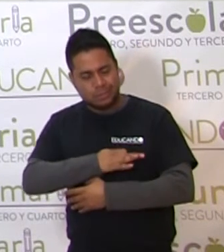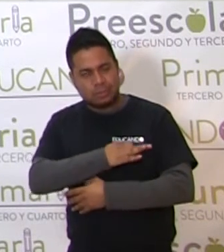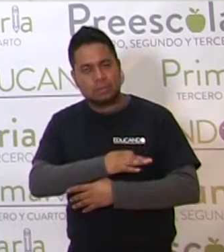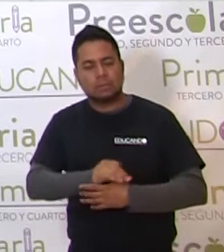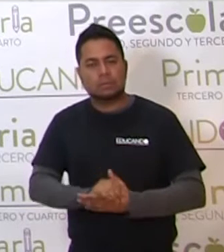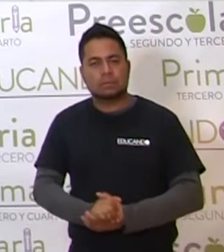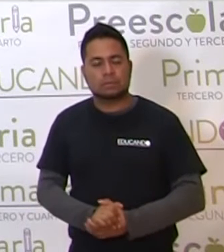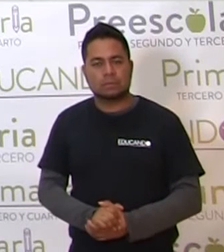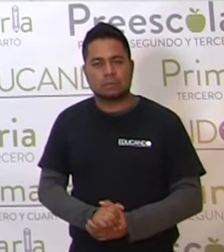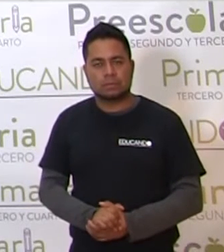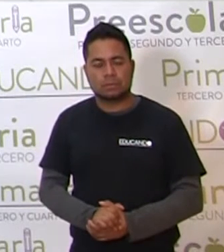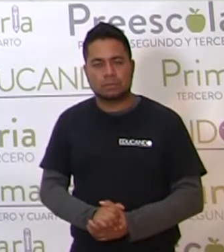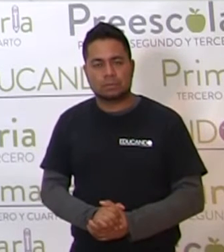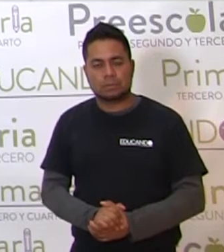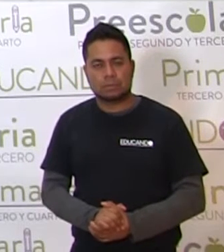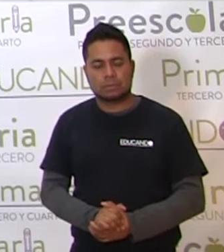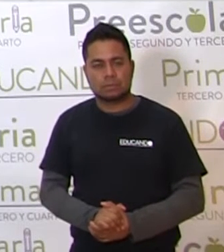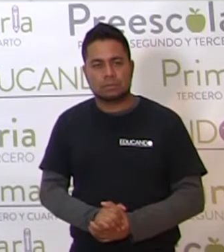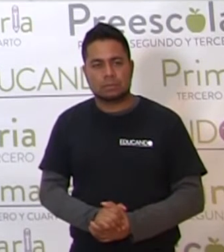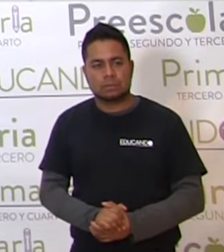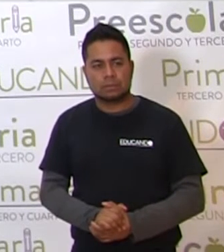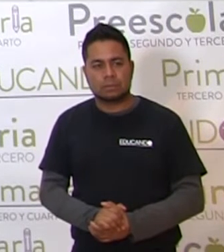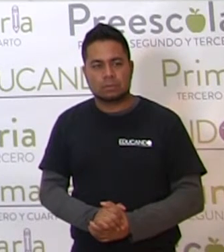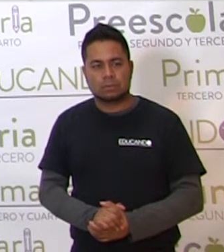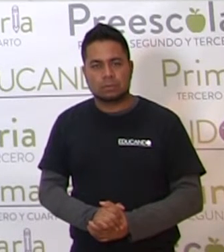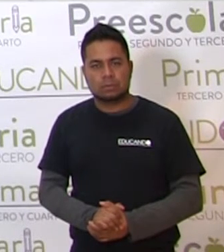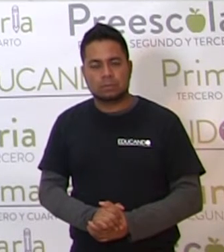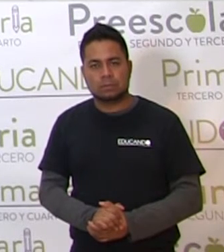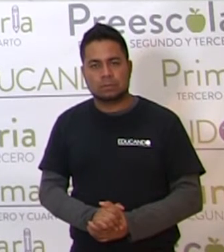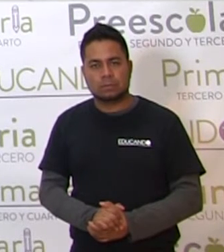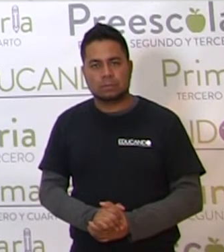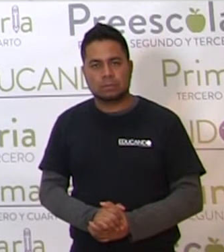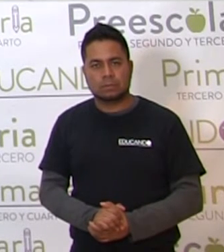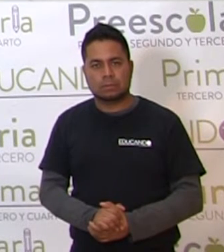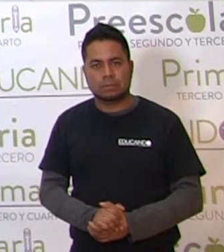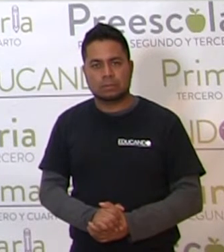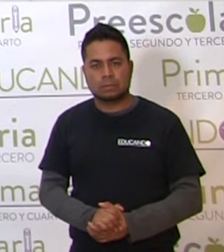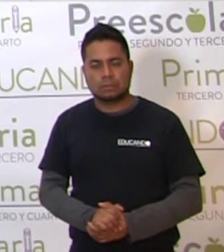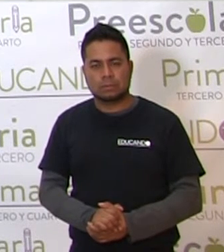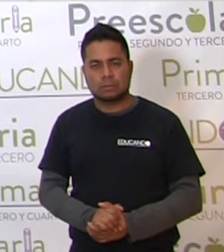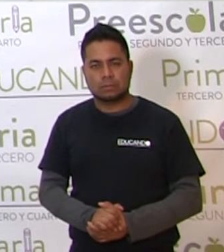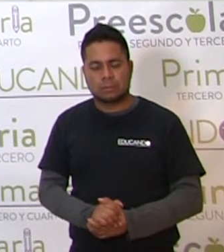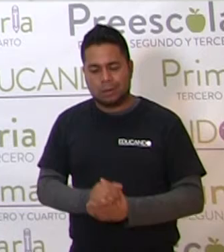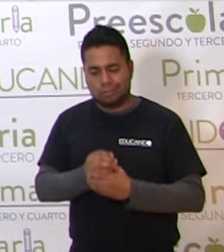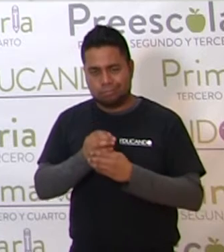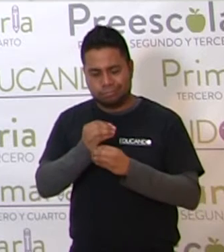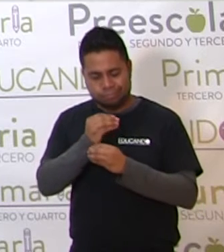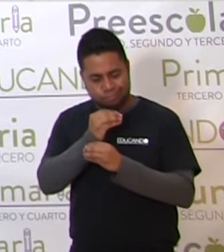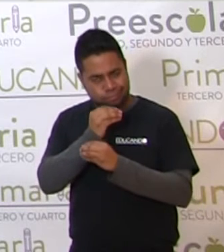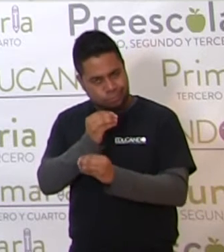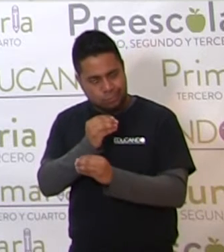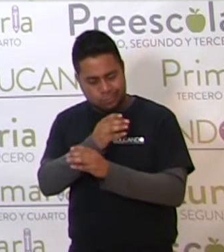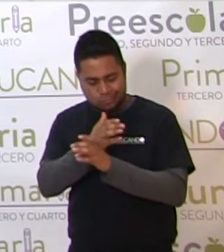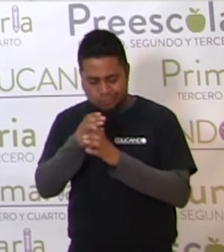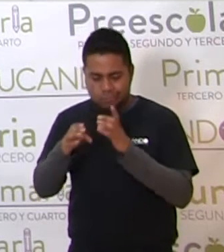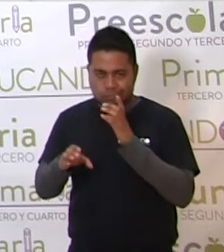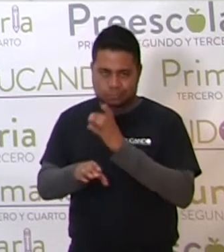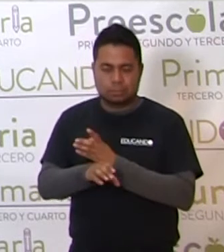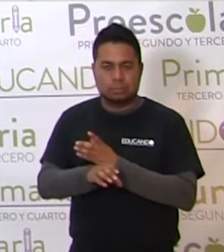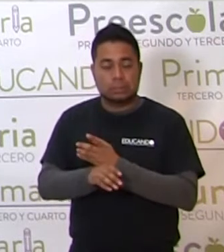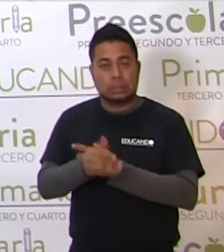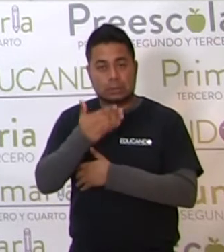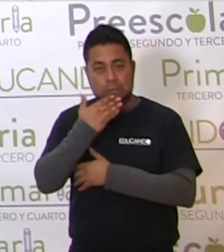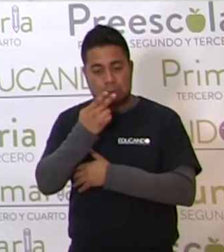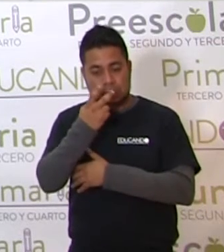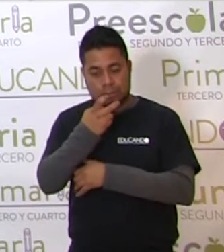felices comíamos felices varias cosas bien